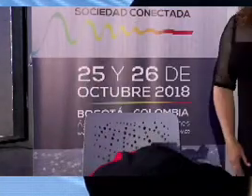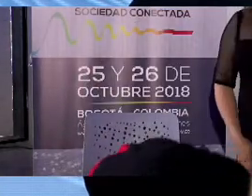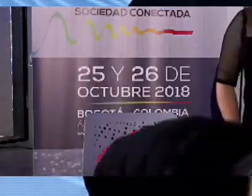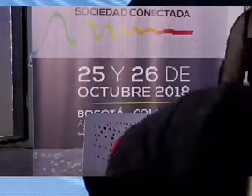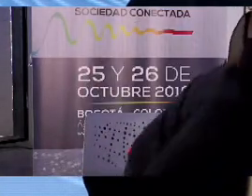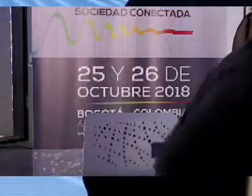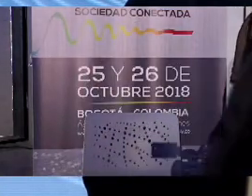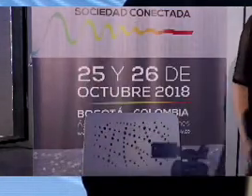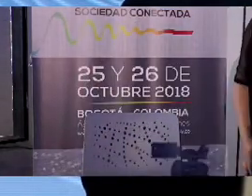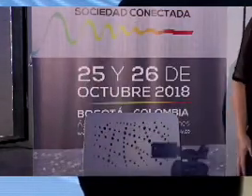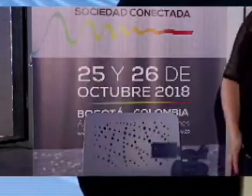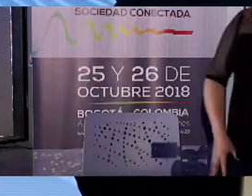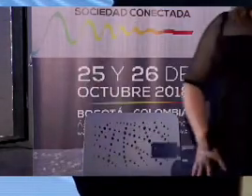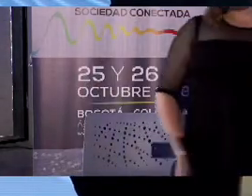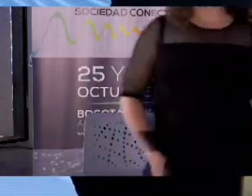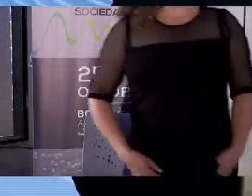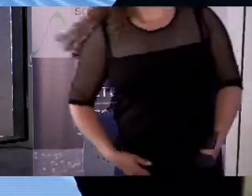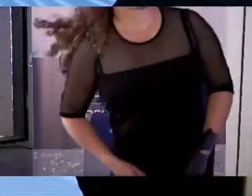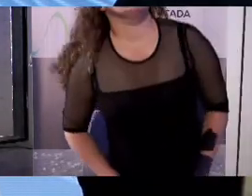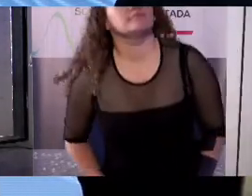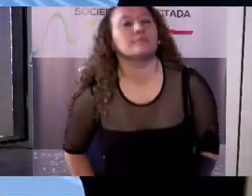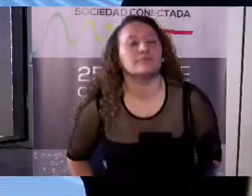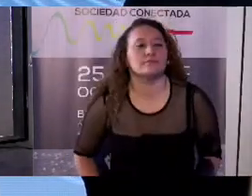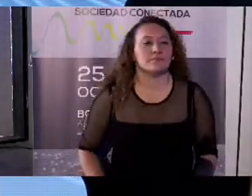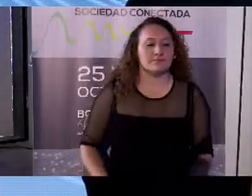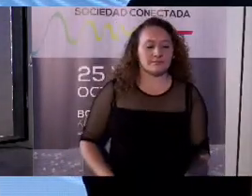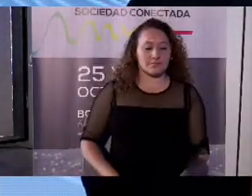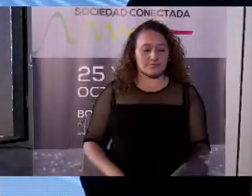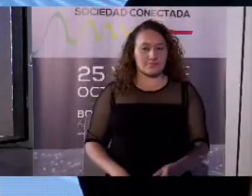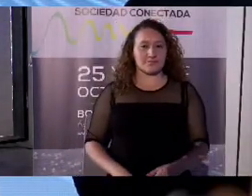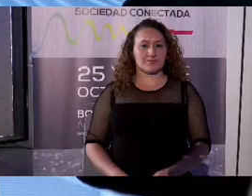bueno t ya casi está tu